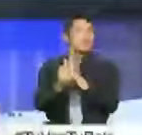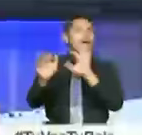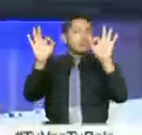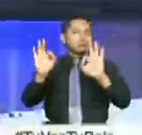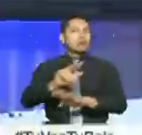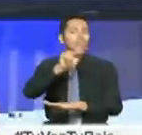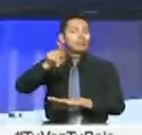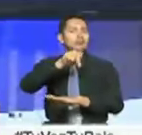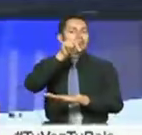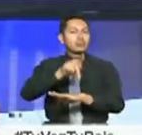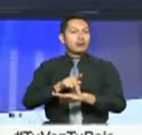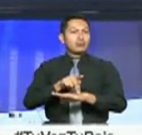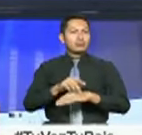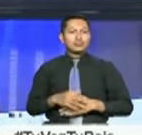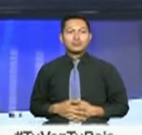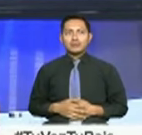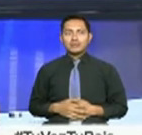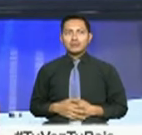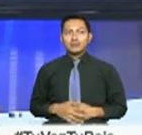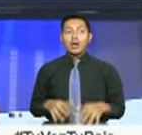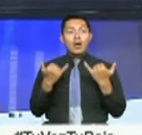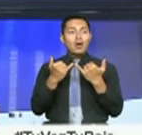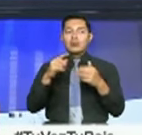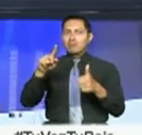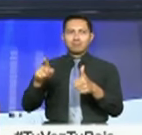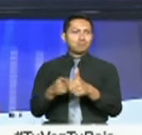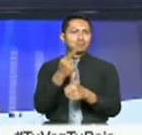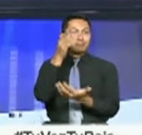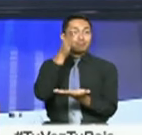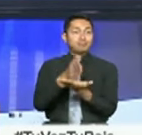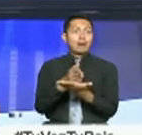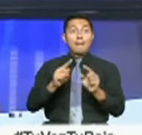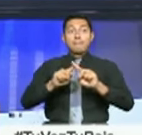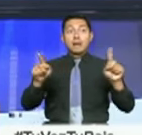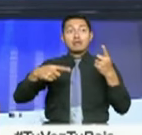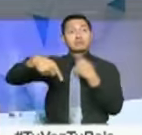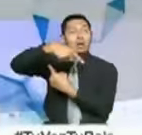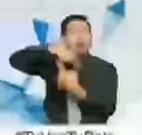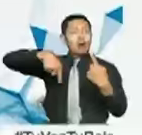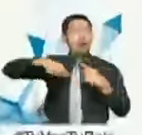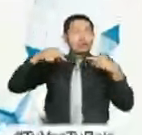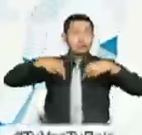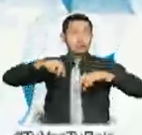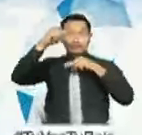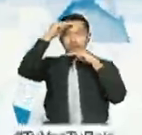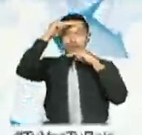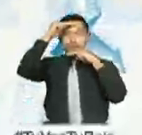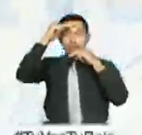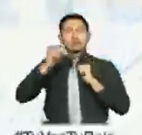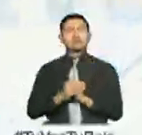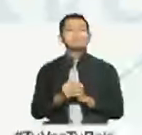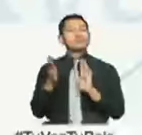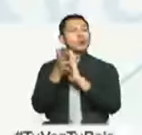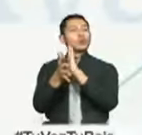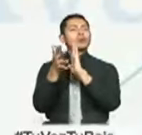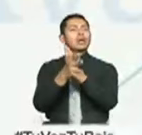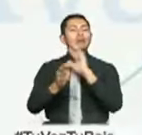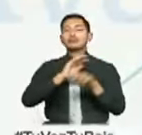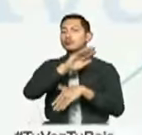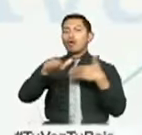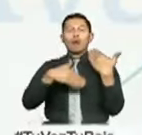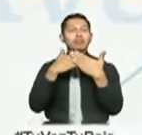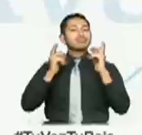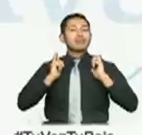Ciudadano. Momento de hacer nuestra primera pausa, pero cuando regresemos en Noticiero Ciudadano, emisión central, le contaremos todos